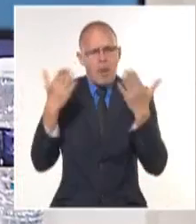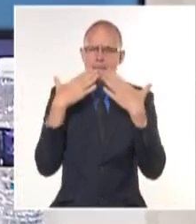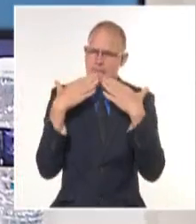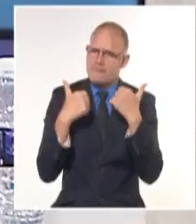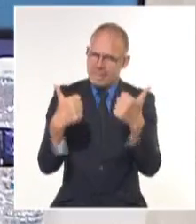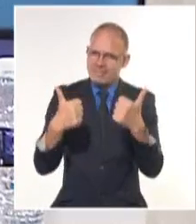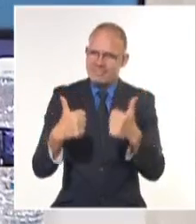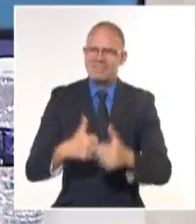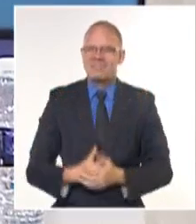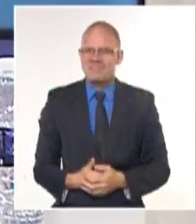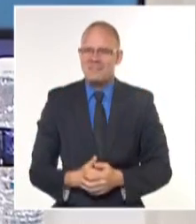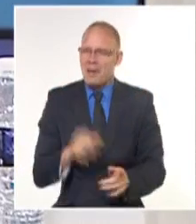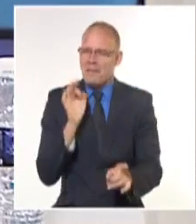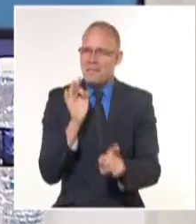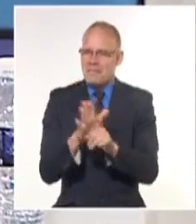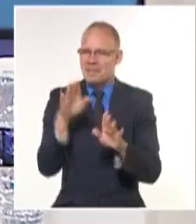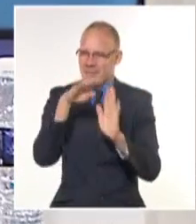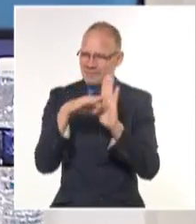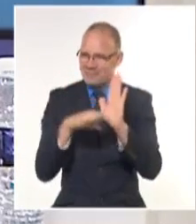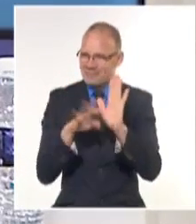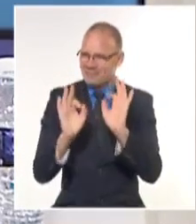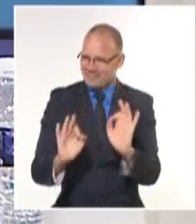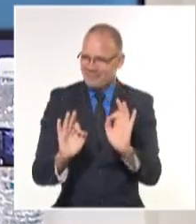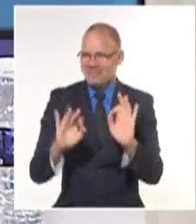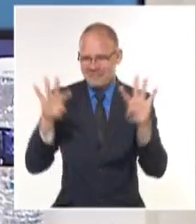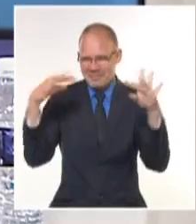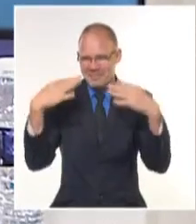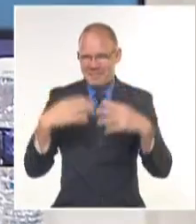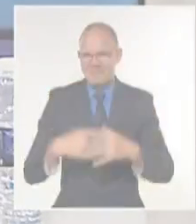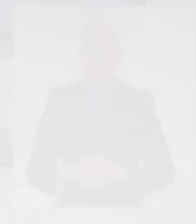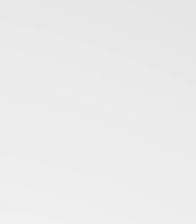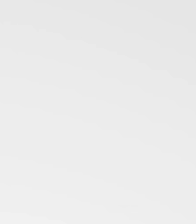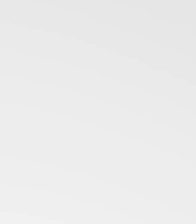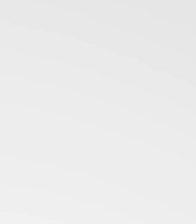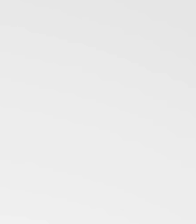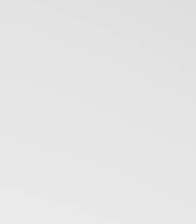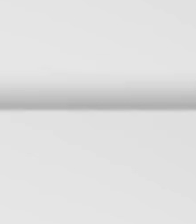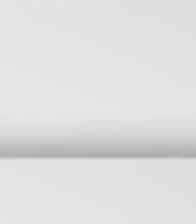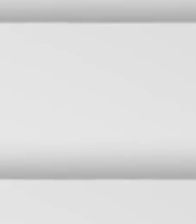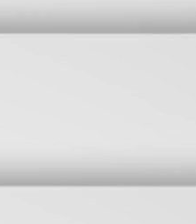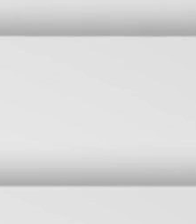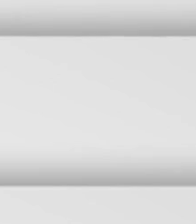merecemos. Comenzamos, bajo estas reglas, una nueva emisión.